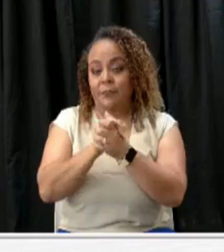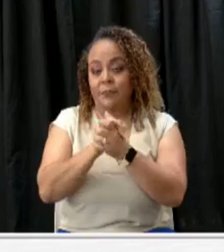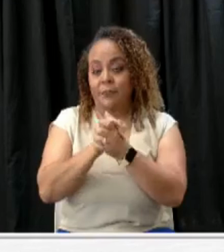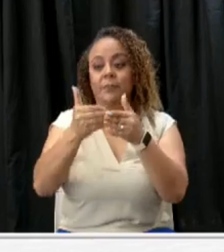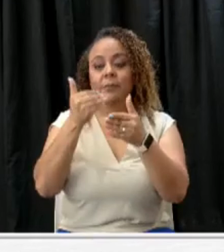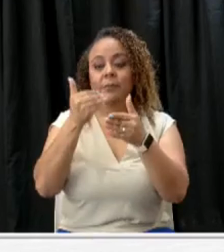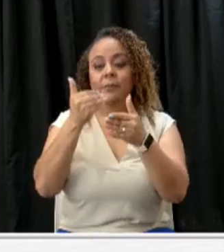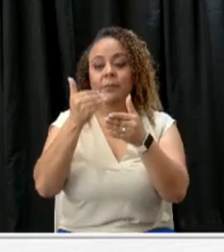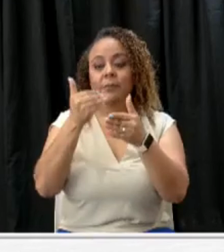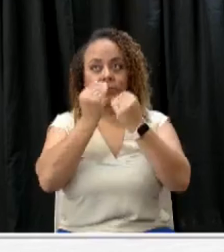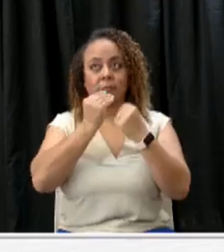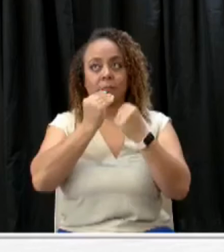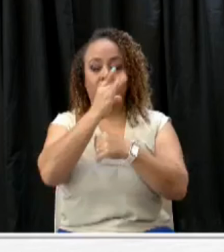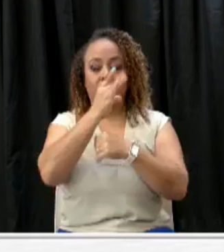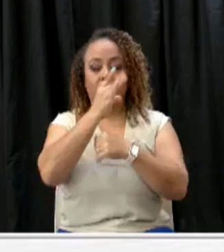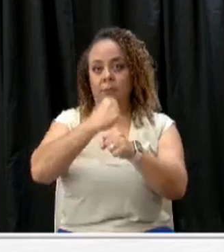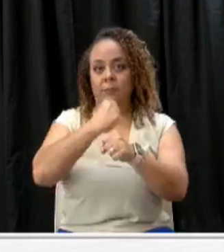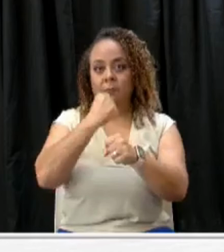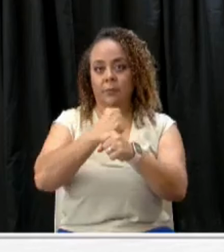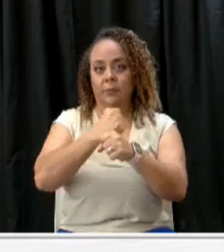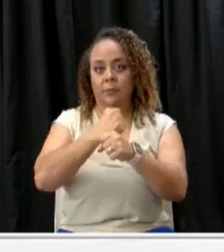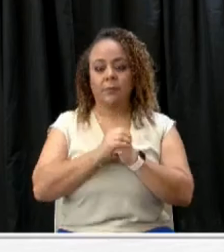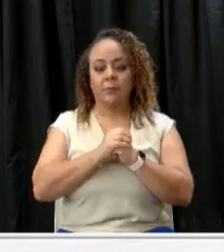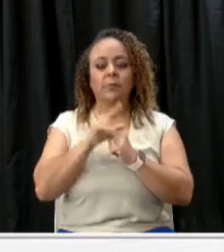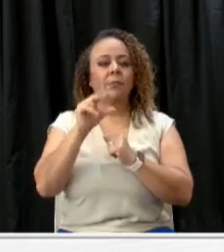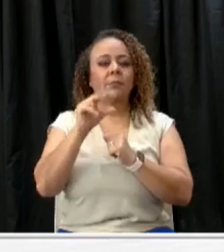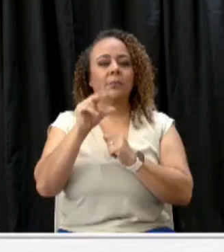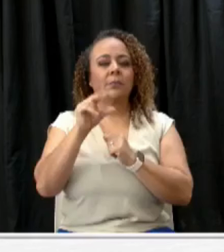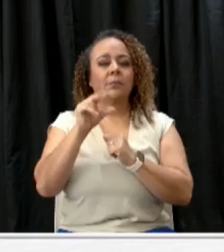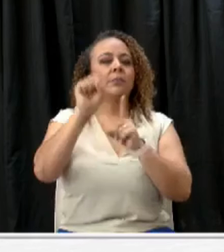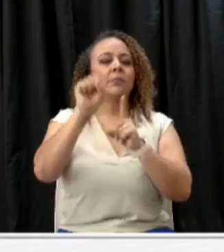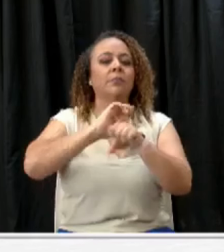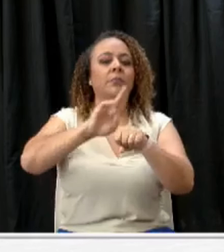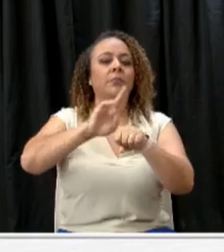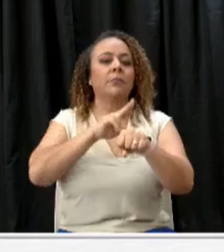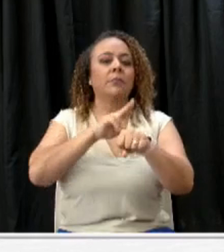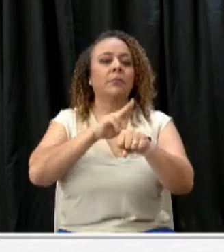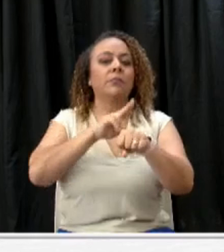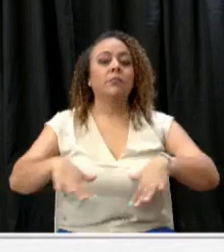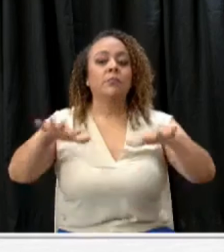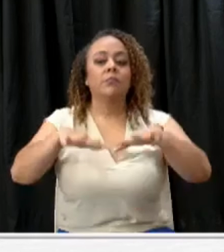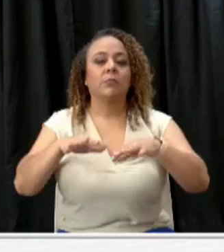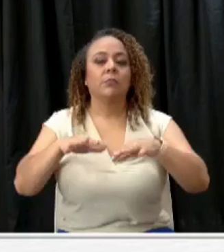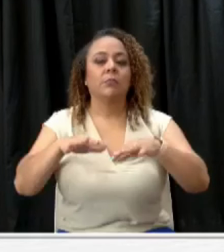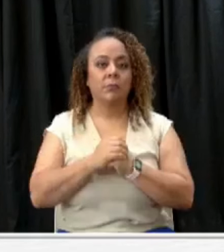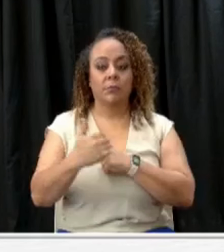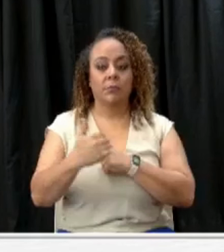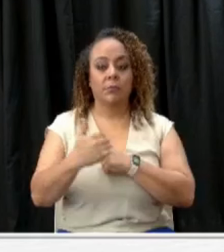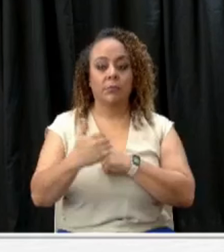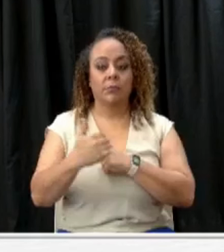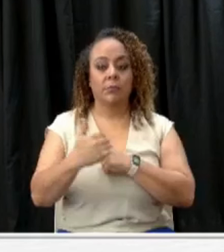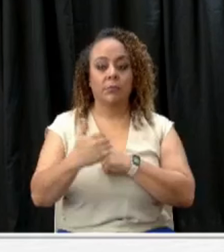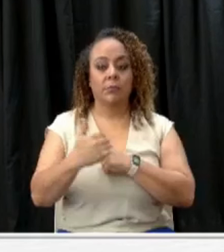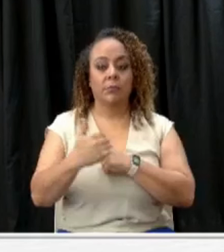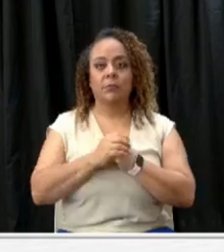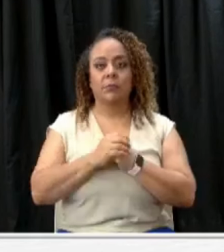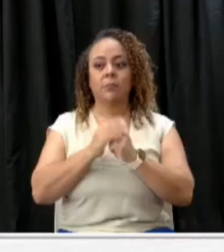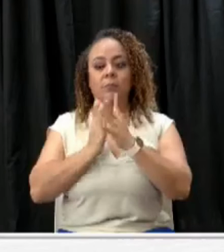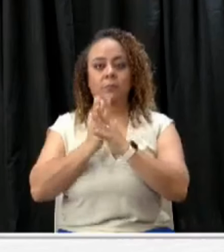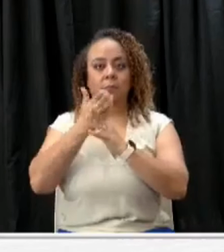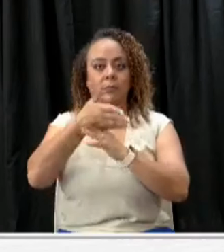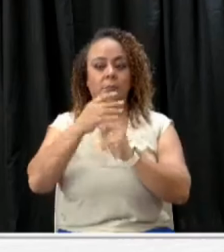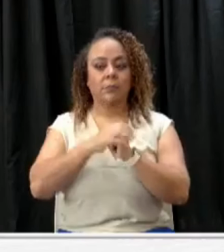ingerir alimentos y al estar trabajando, y no es una condición tan normal en campo encontrar acceso